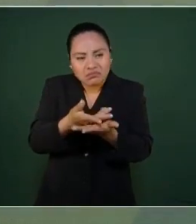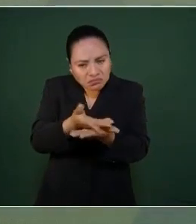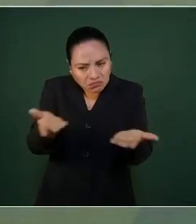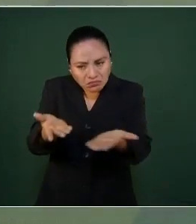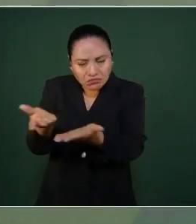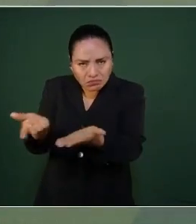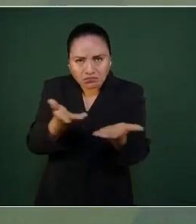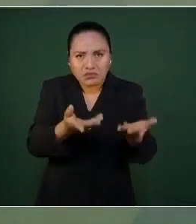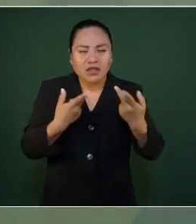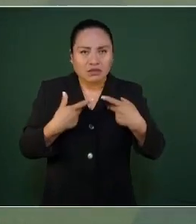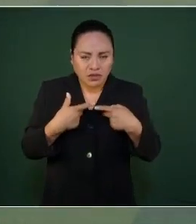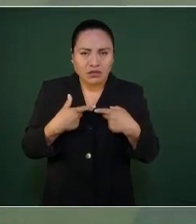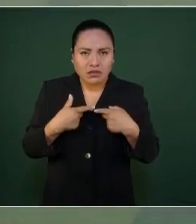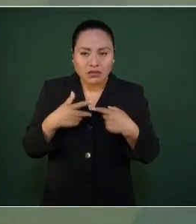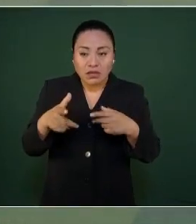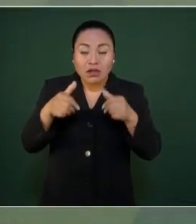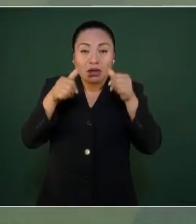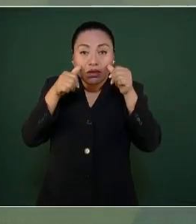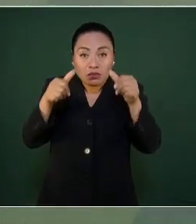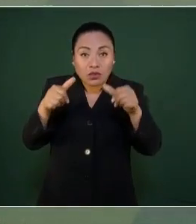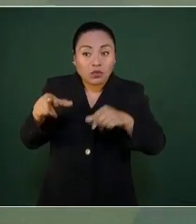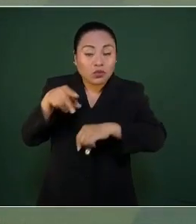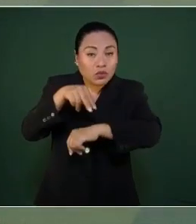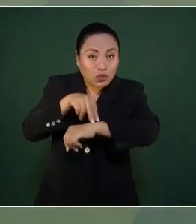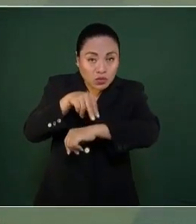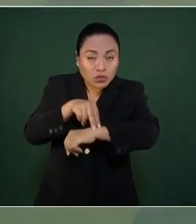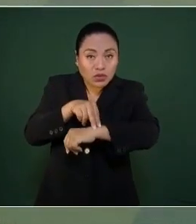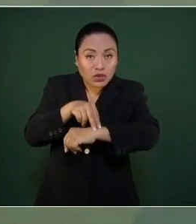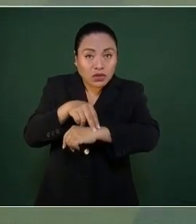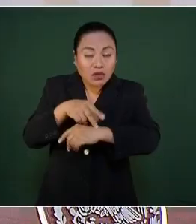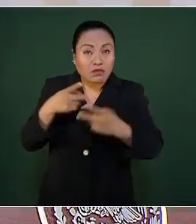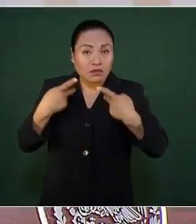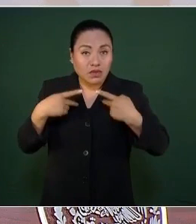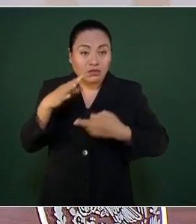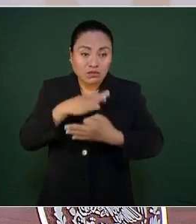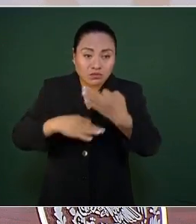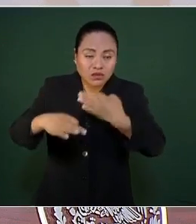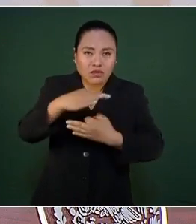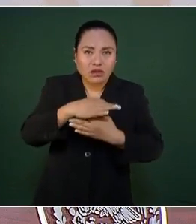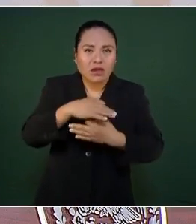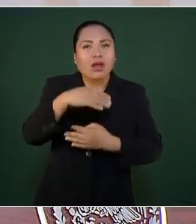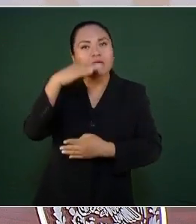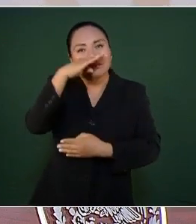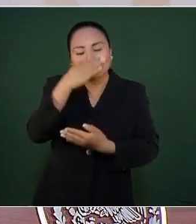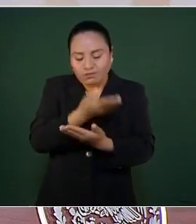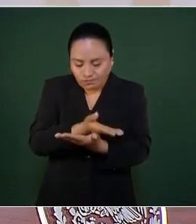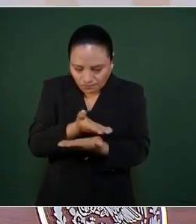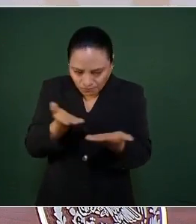y que la atención en general sea gratuita.